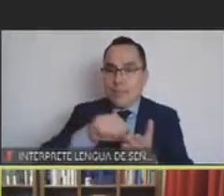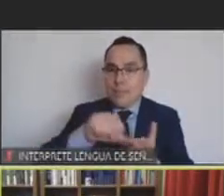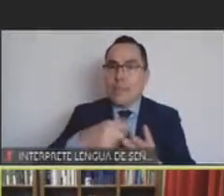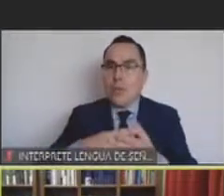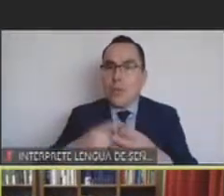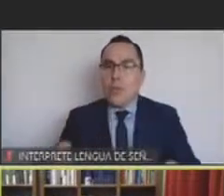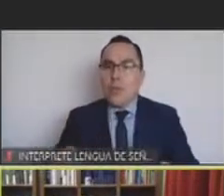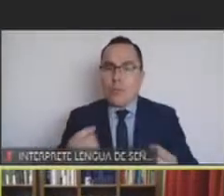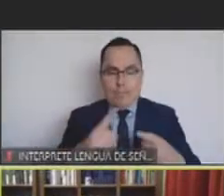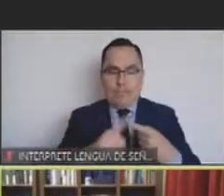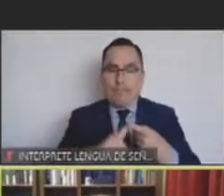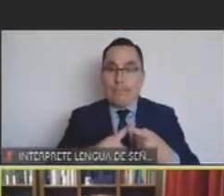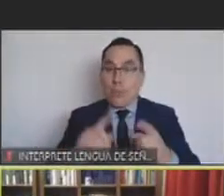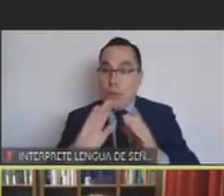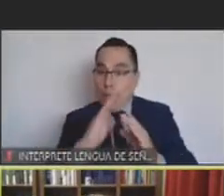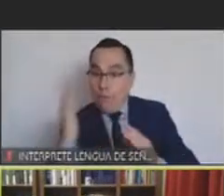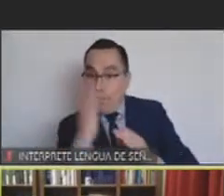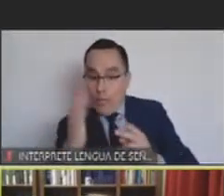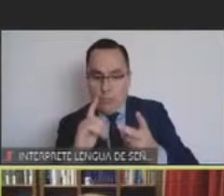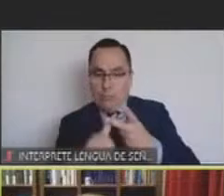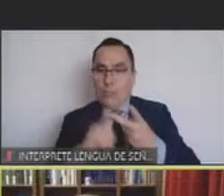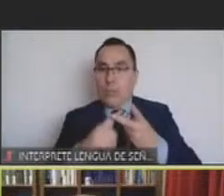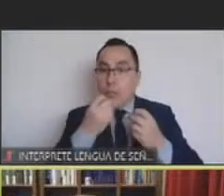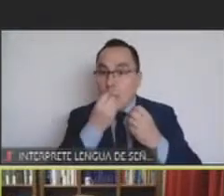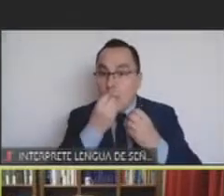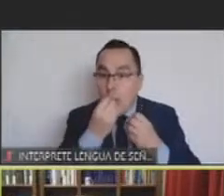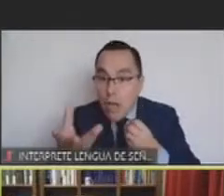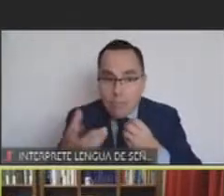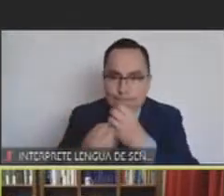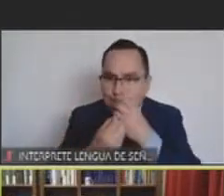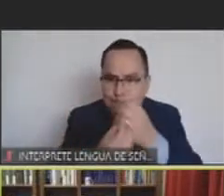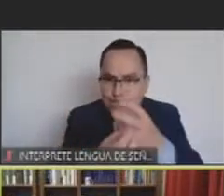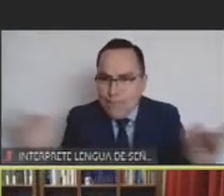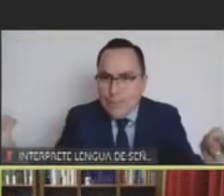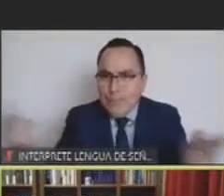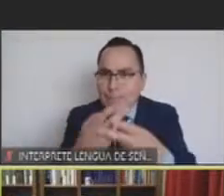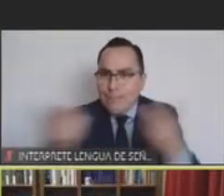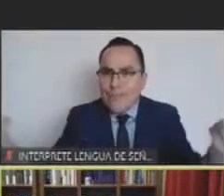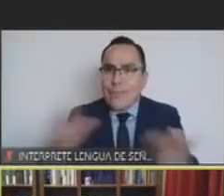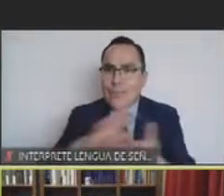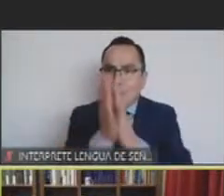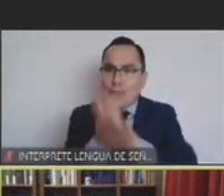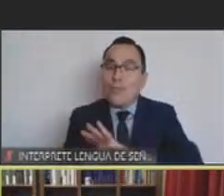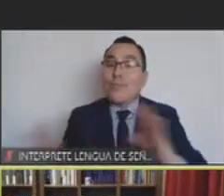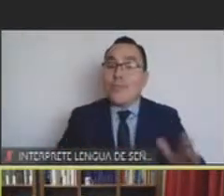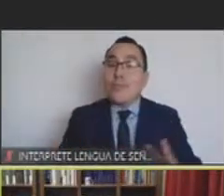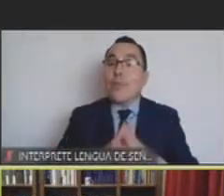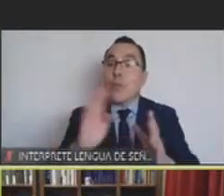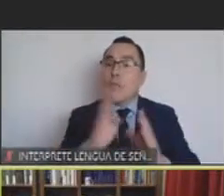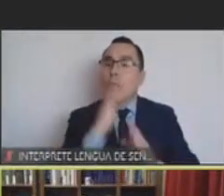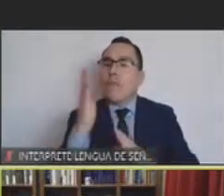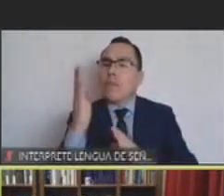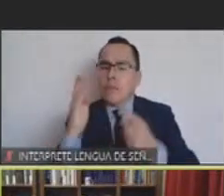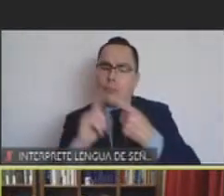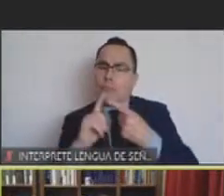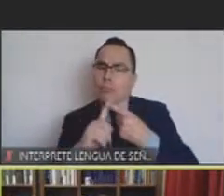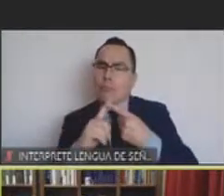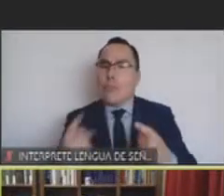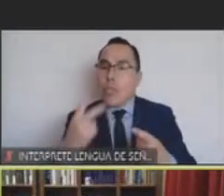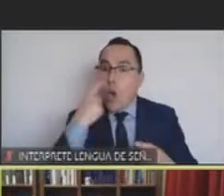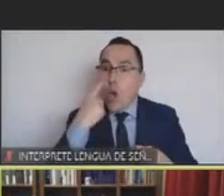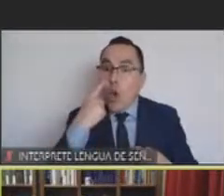divulgación, no solamente de las sentencias propias, sino que particularmente en ellas los fundamentos, pero también conocer cuáles son